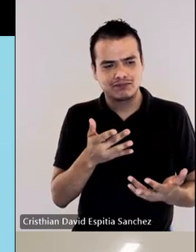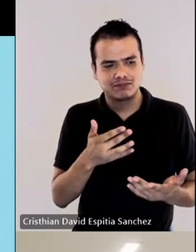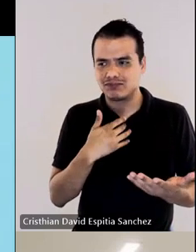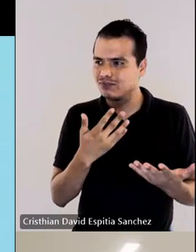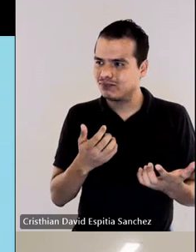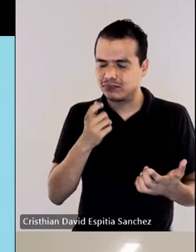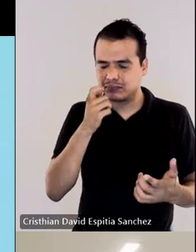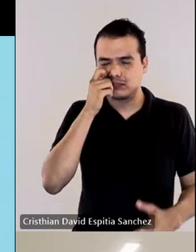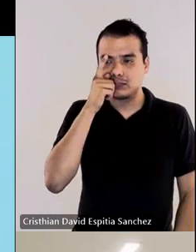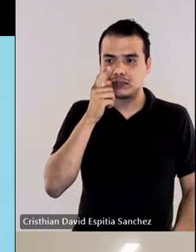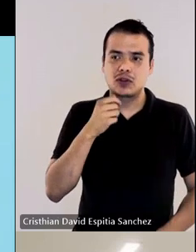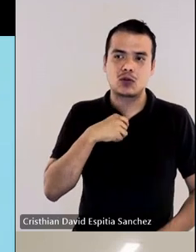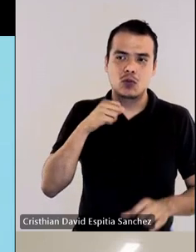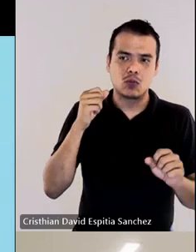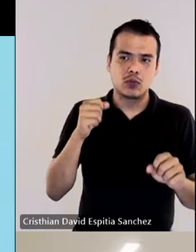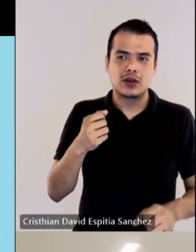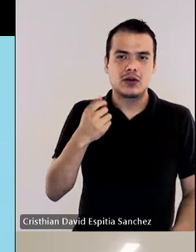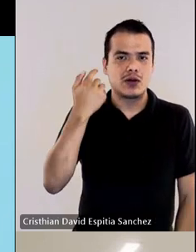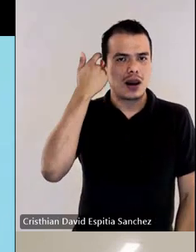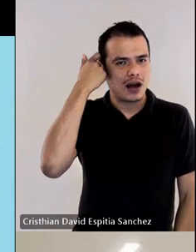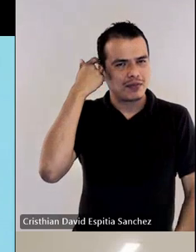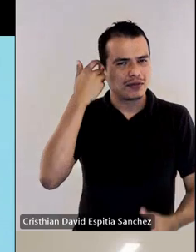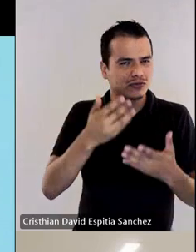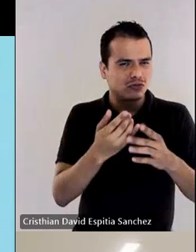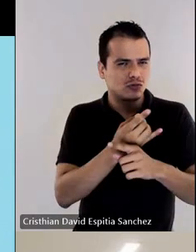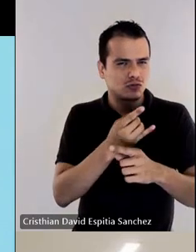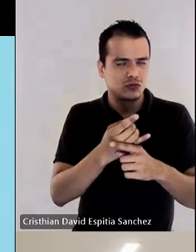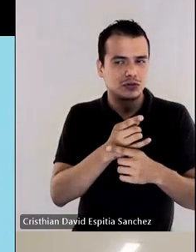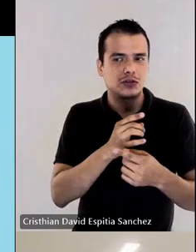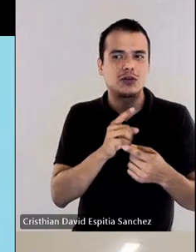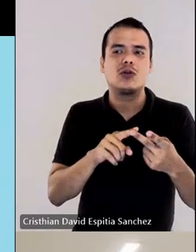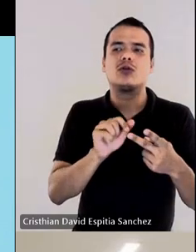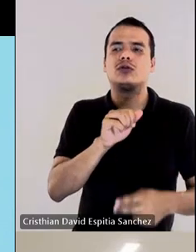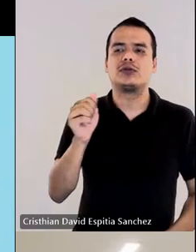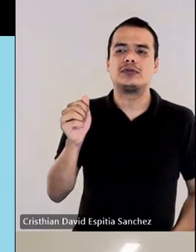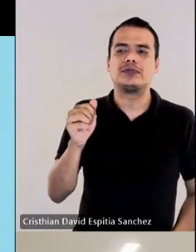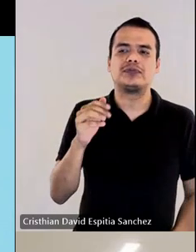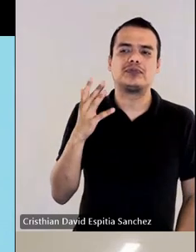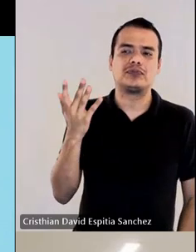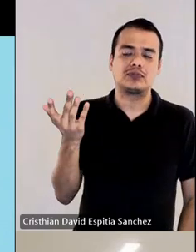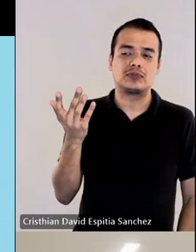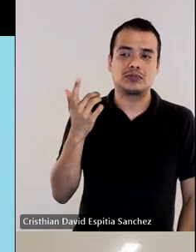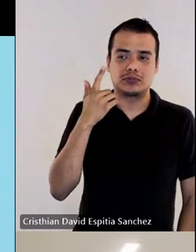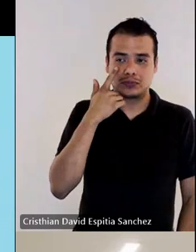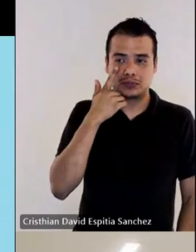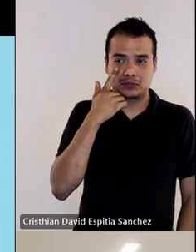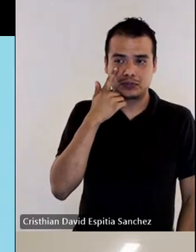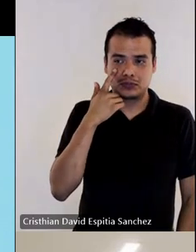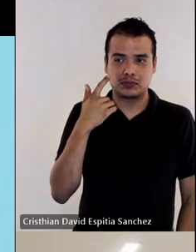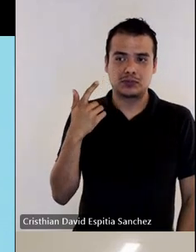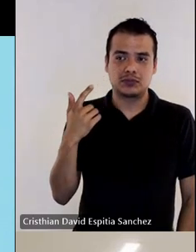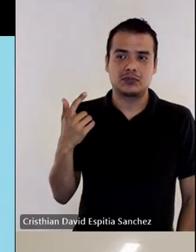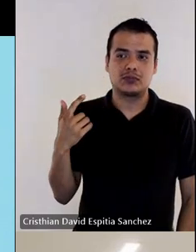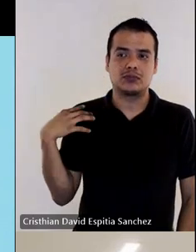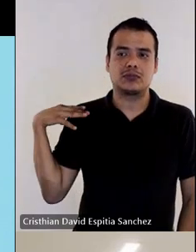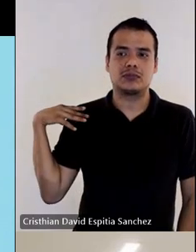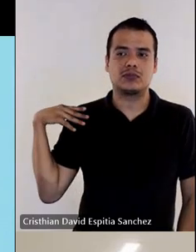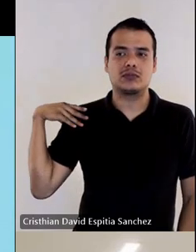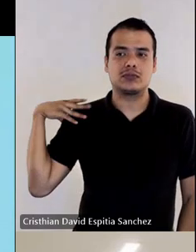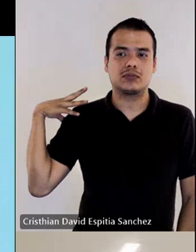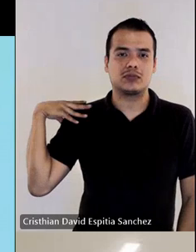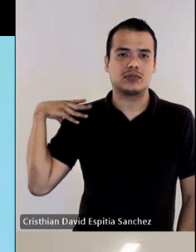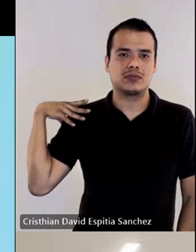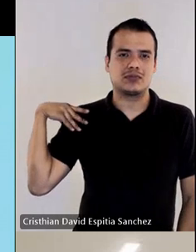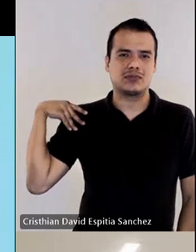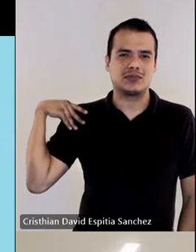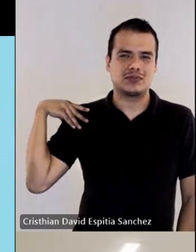que reaccionara. Quizás también podrías hacer algo que se conoce como pellizco en el trapecio. Básicamente lo que vas a hacer es presión sobre este músculo